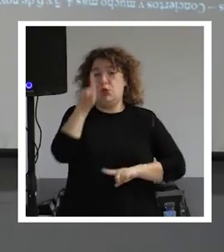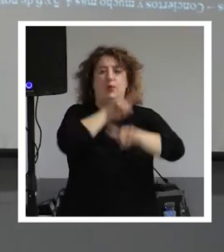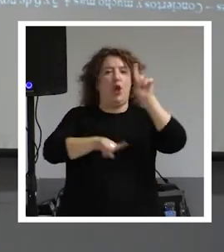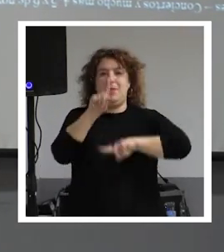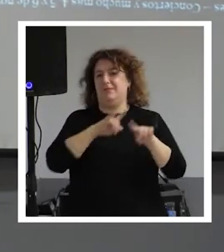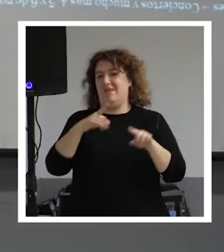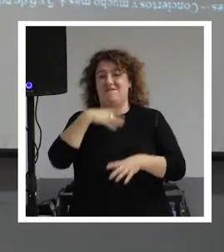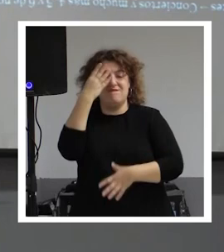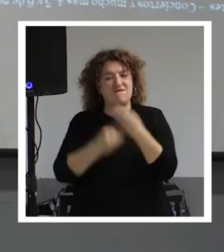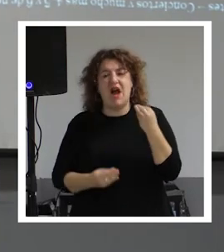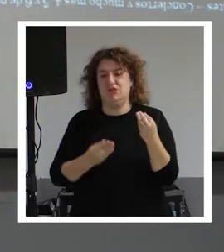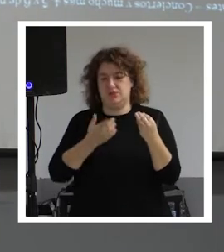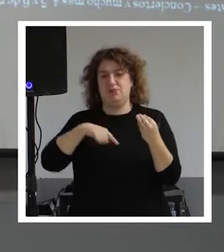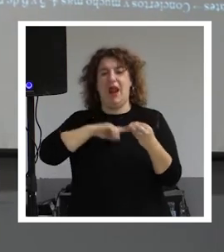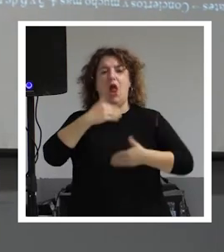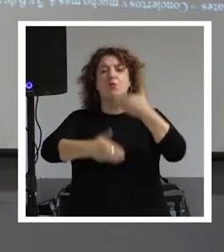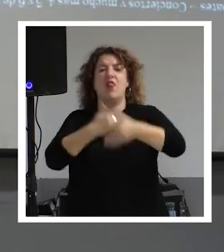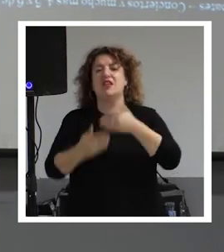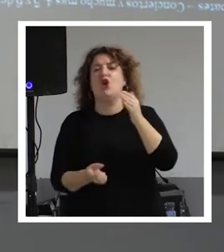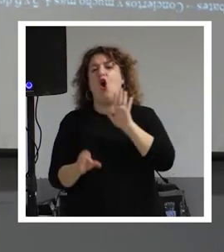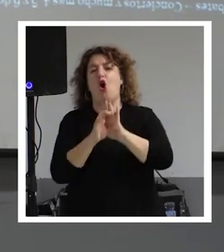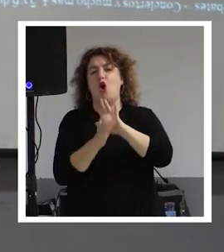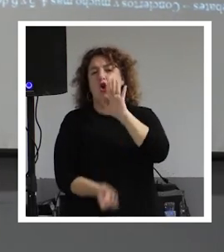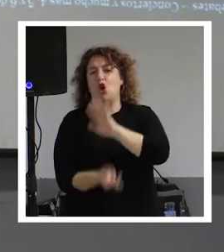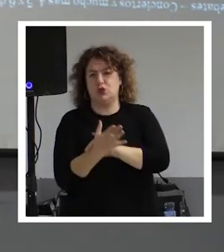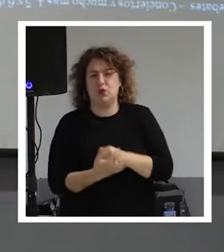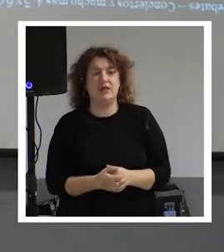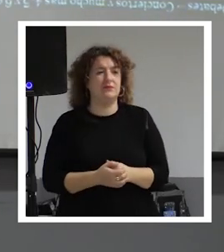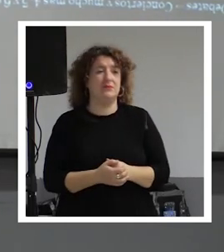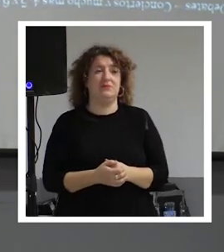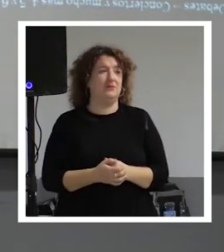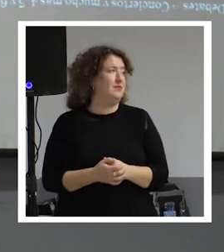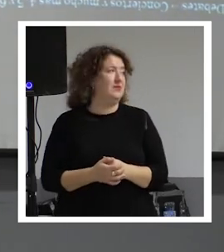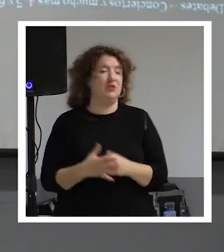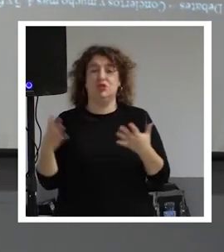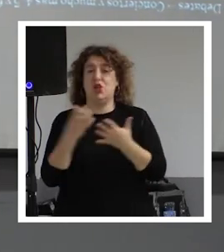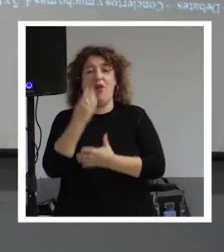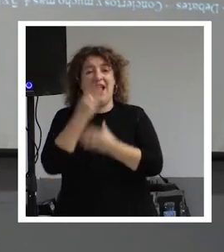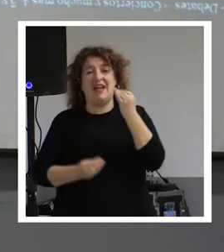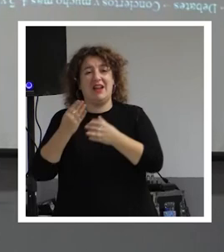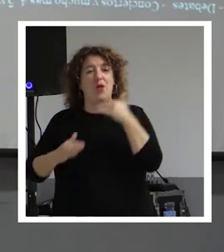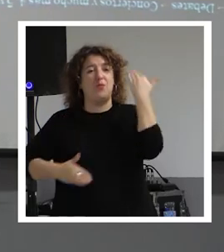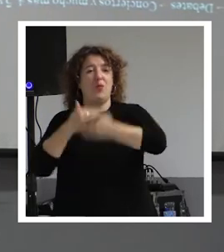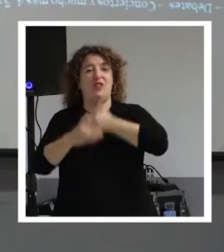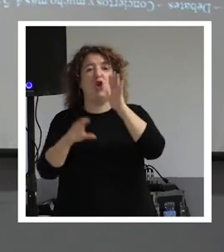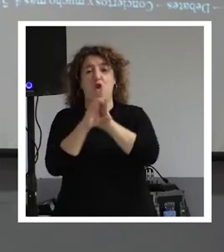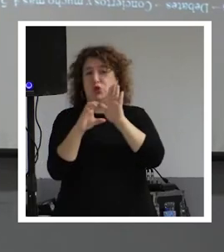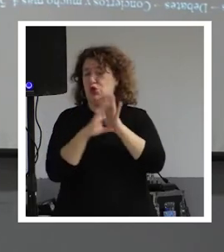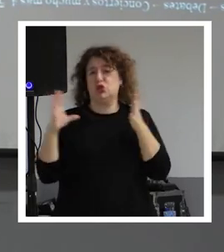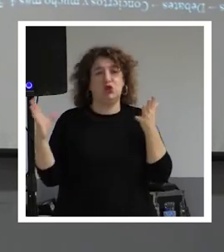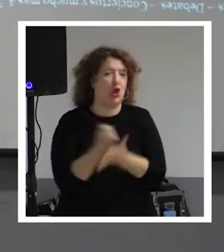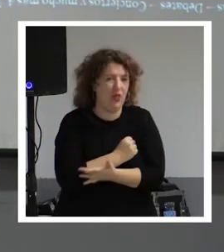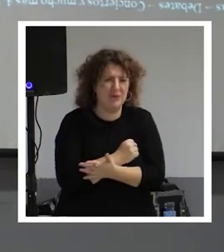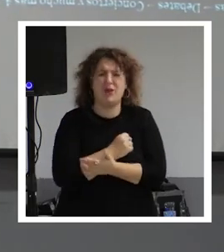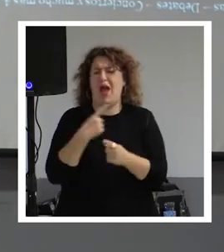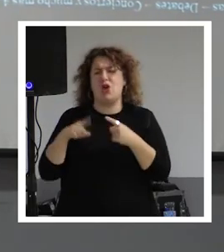que más nos aprieta el zapato hoy día para poder transformar chile y es y radica en ese tema uno de los errores más